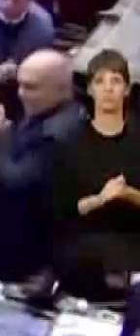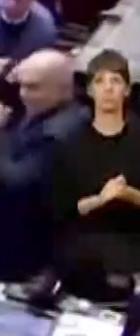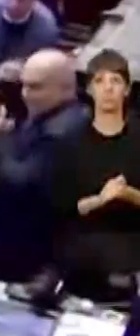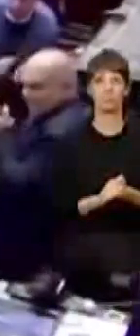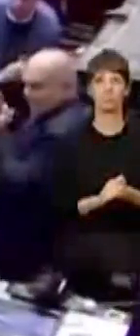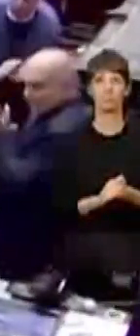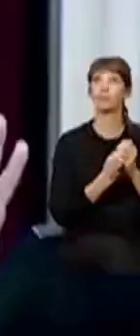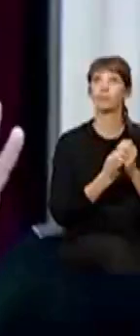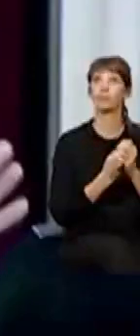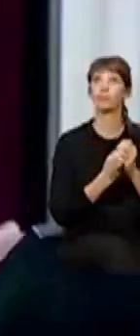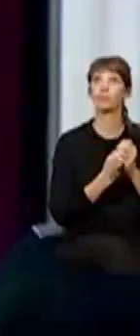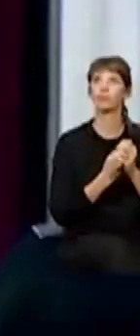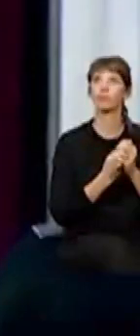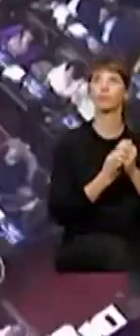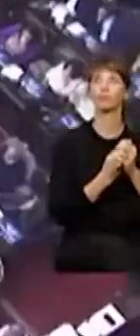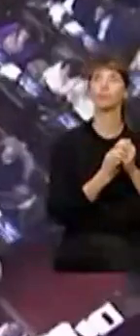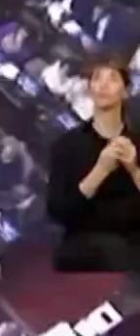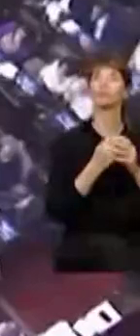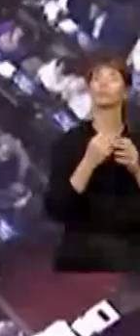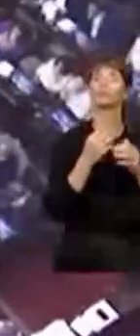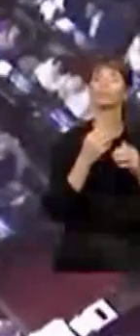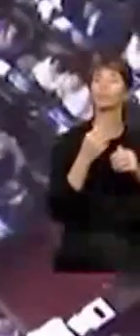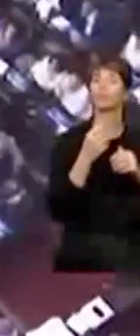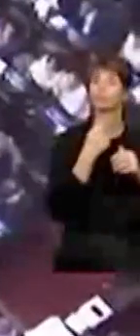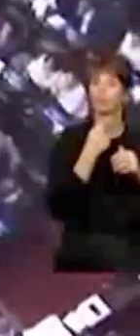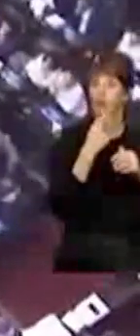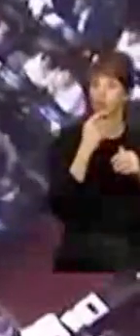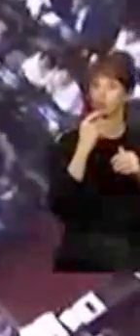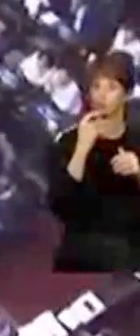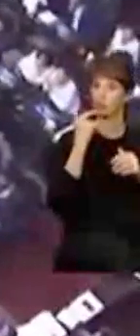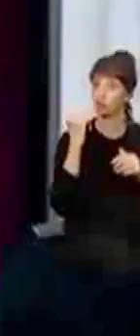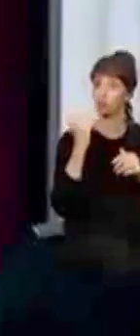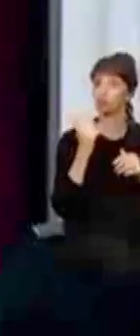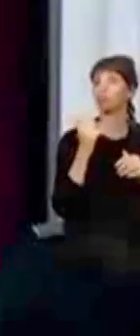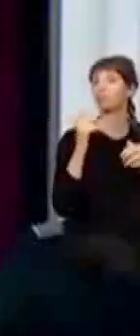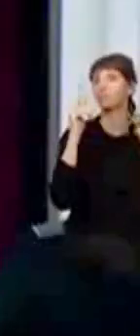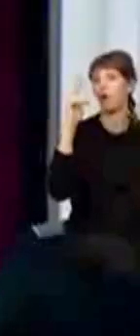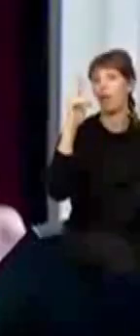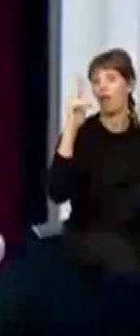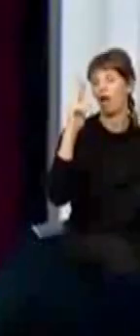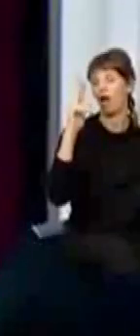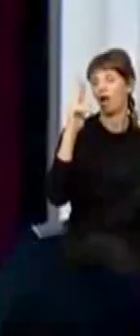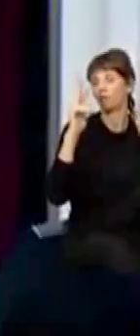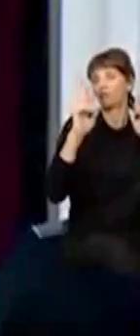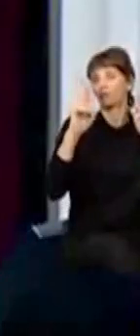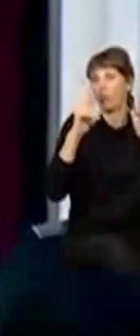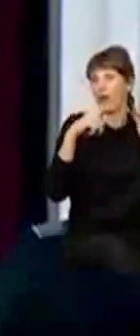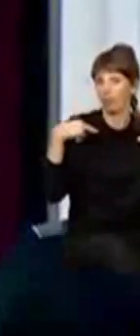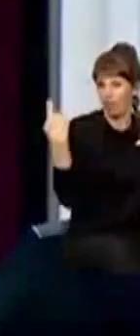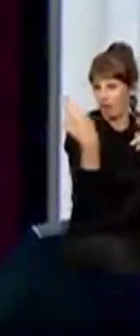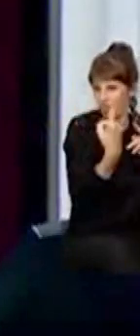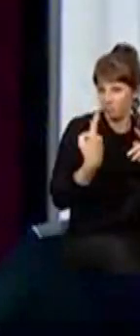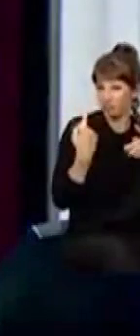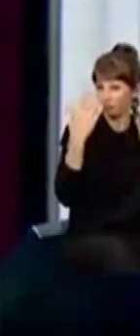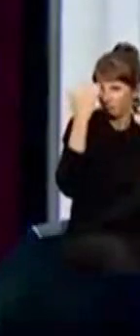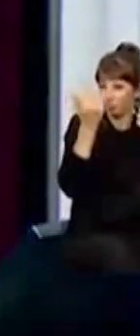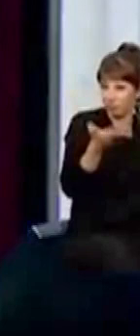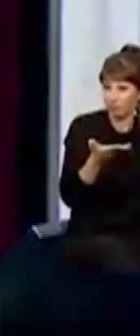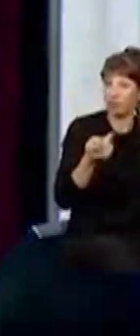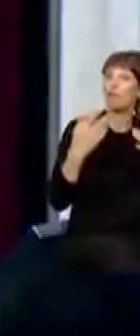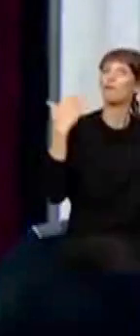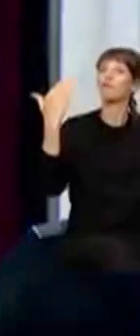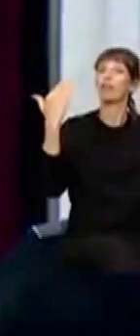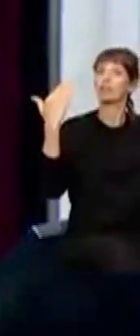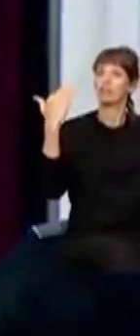Jimena. Sí, de hecho, la mayoría del tiempo ando sin nada, porque además me molestan mucho los pañuelos